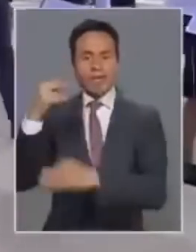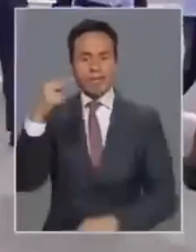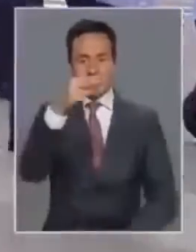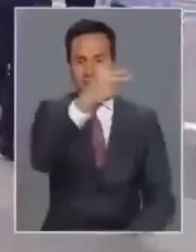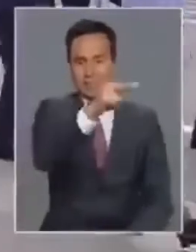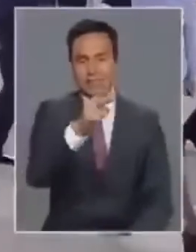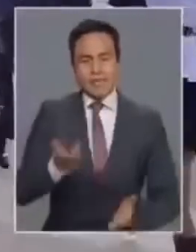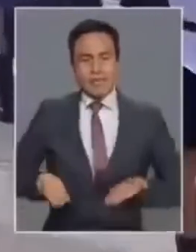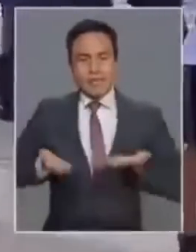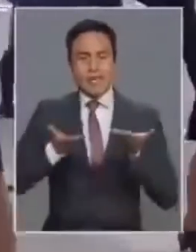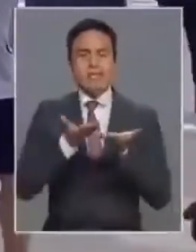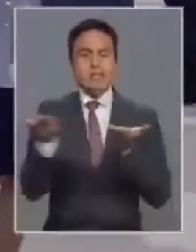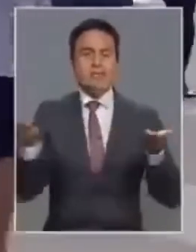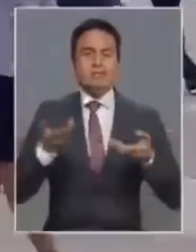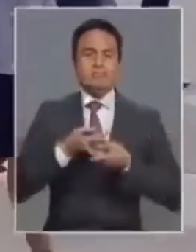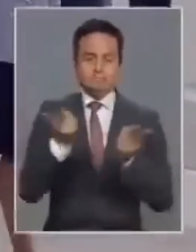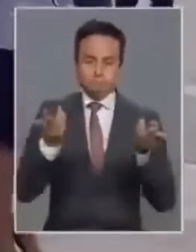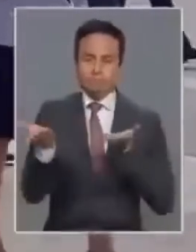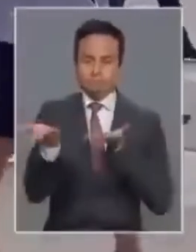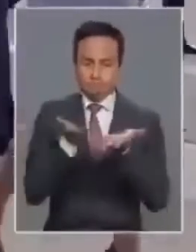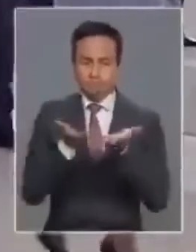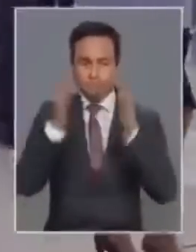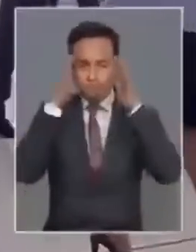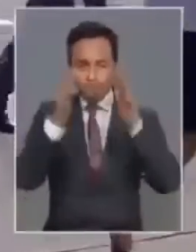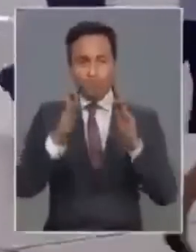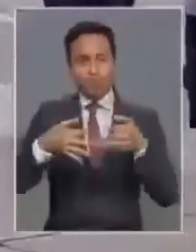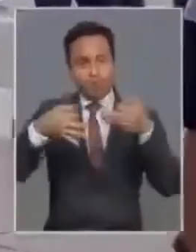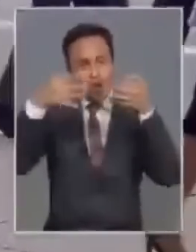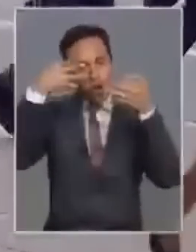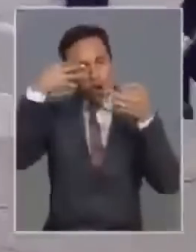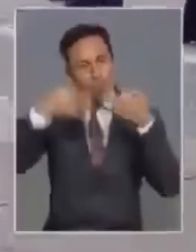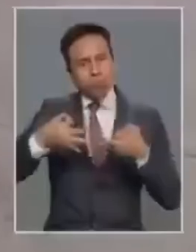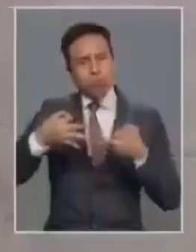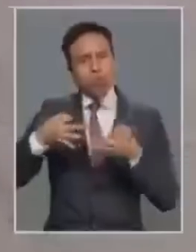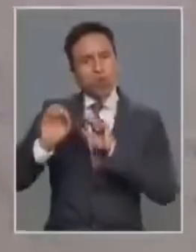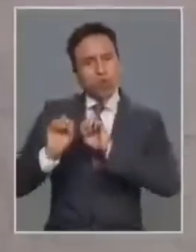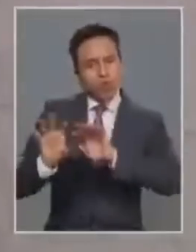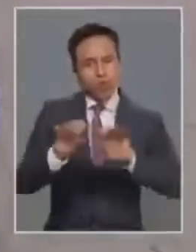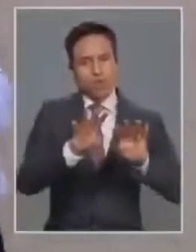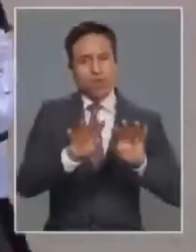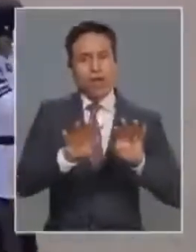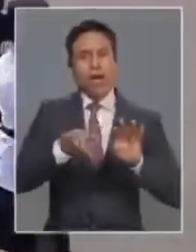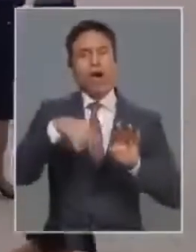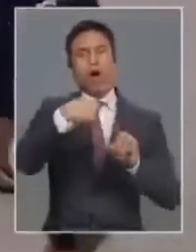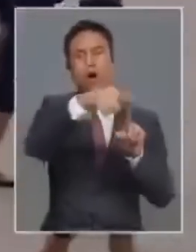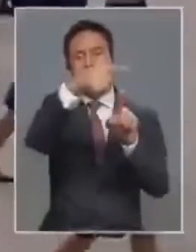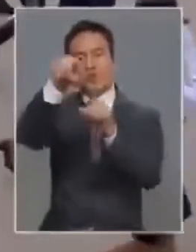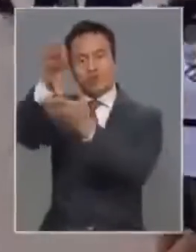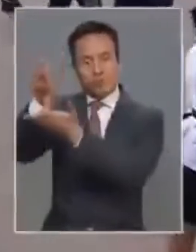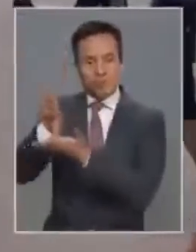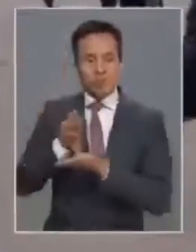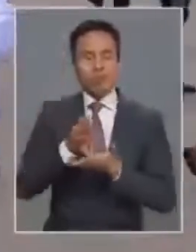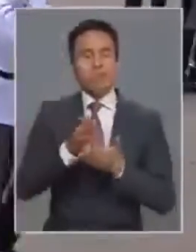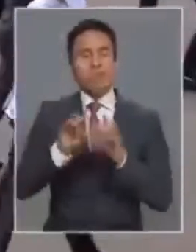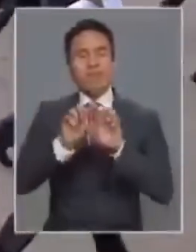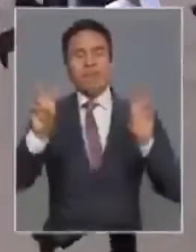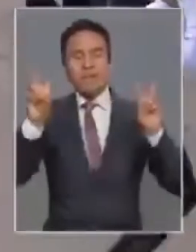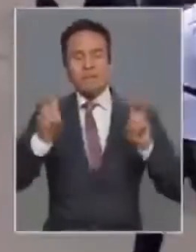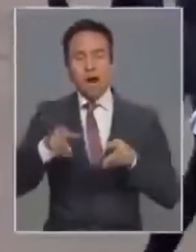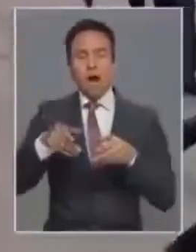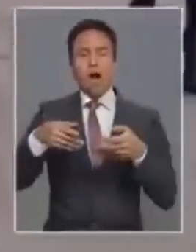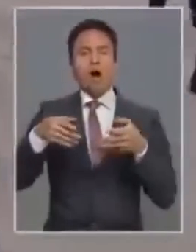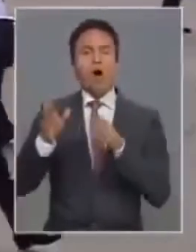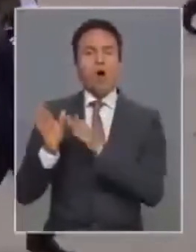chica dice, no, es que a mí no me gusta pintarme, yo nunca me he pintado, ni para mis 15, ni para mis cumples, ni para salir, ni para ninguna fecha